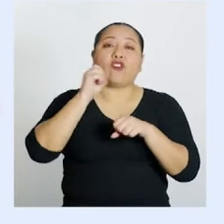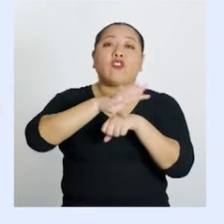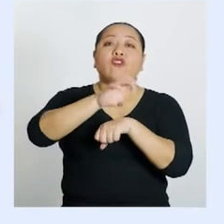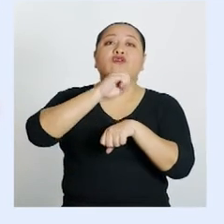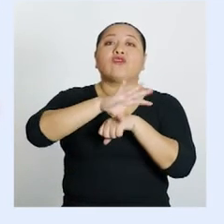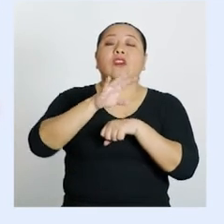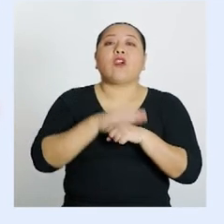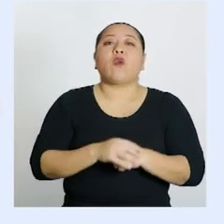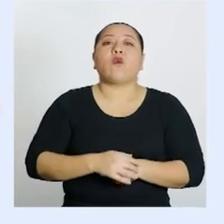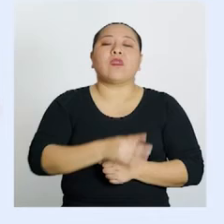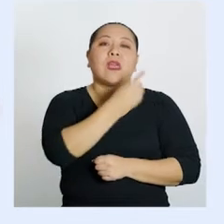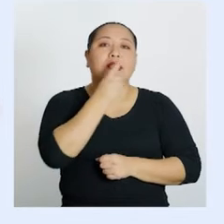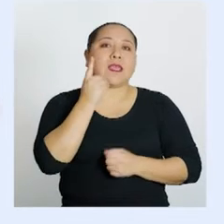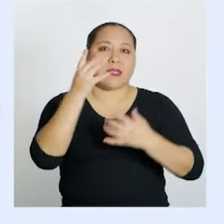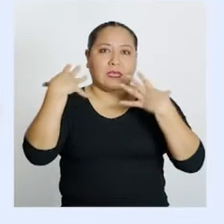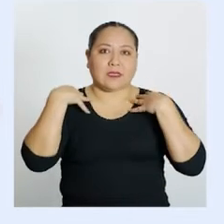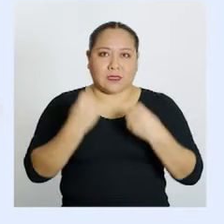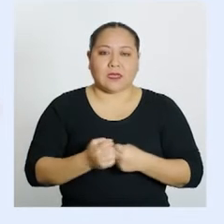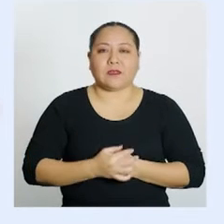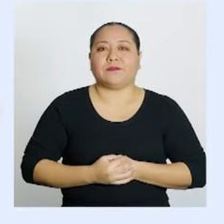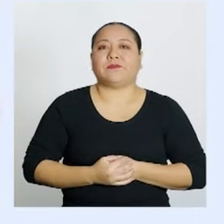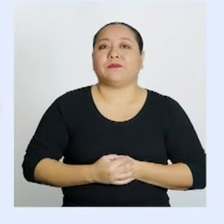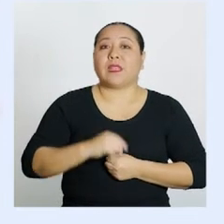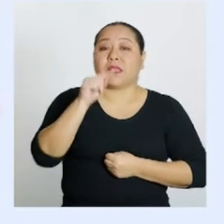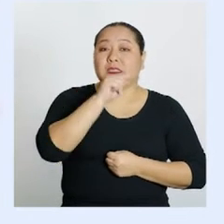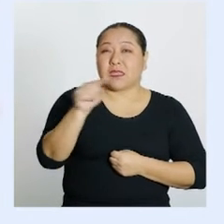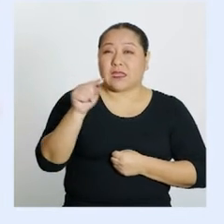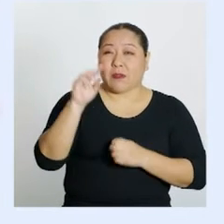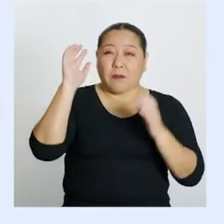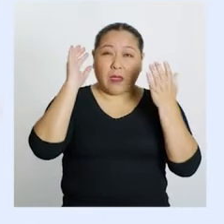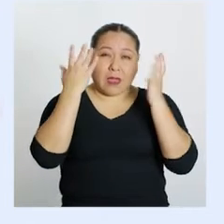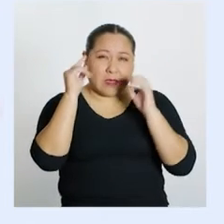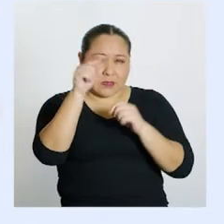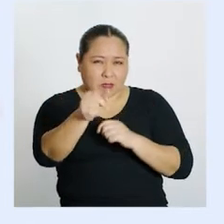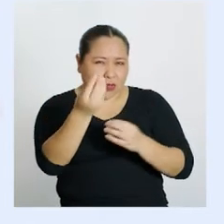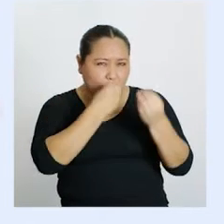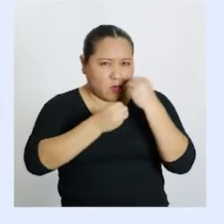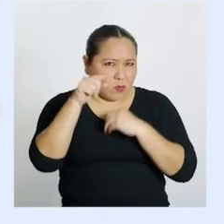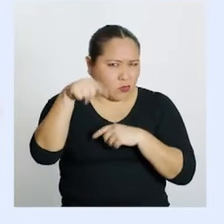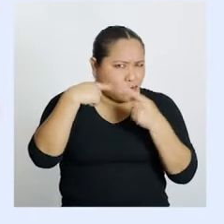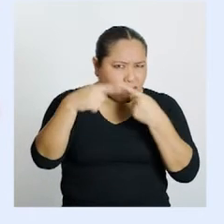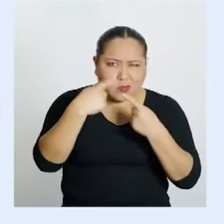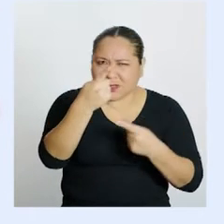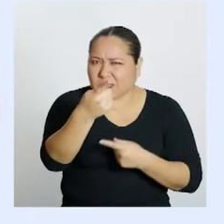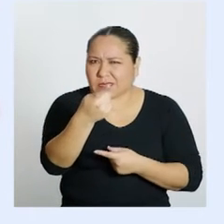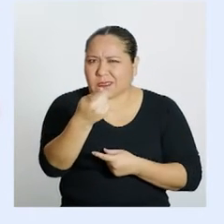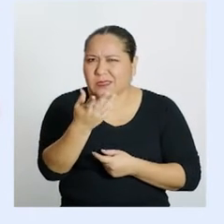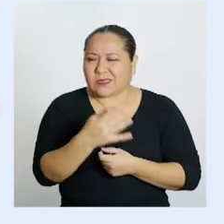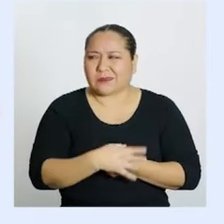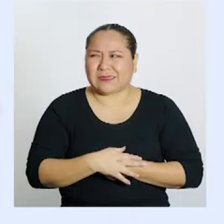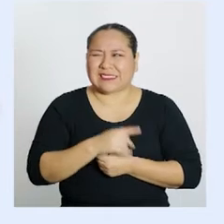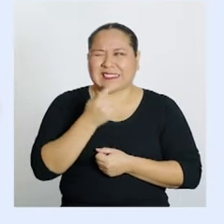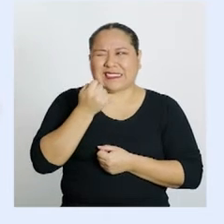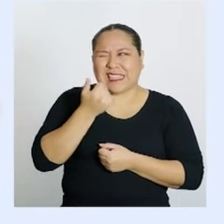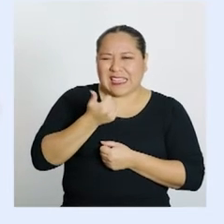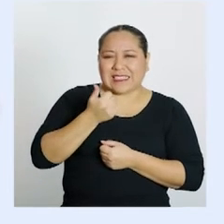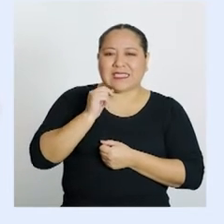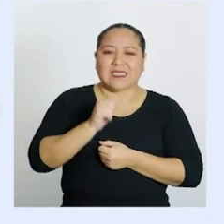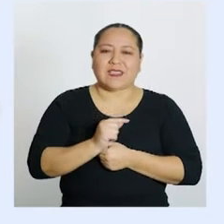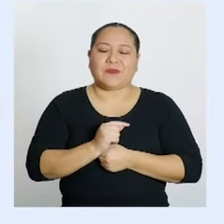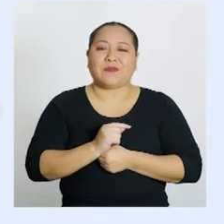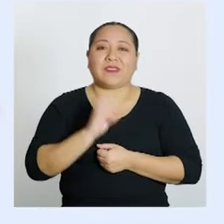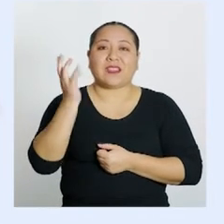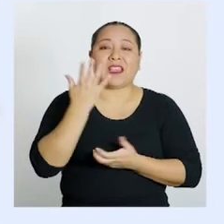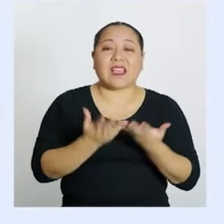recomendación para una dieta saludable. ¿Sientes que se parece a lo que consumes diariamente? Casi. La presencia